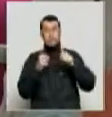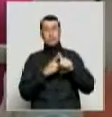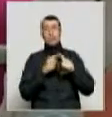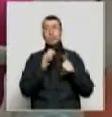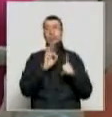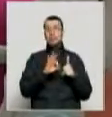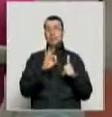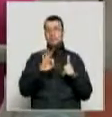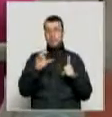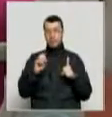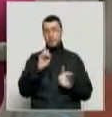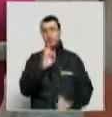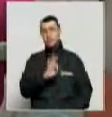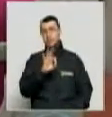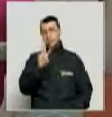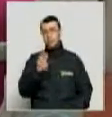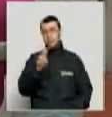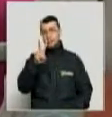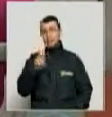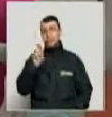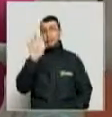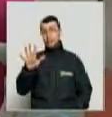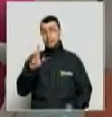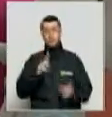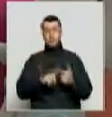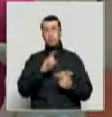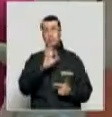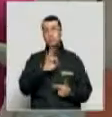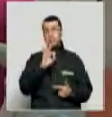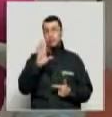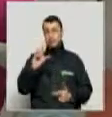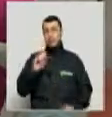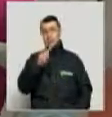es 330-3975 y el